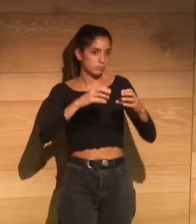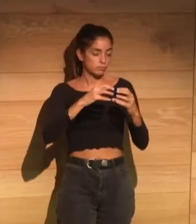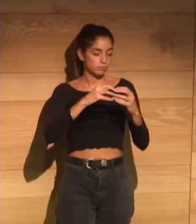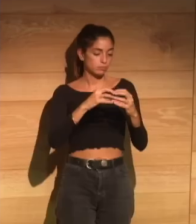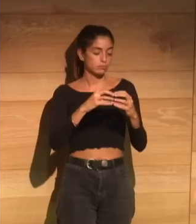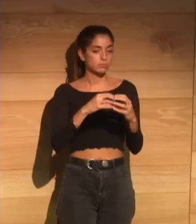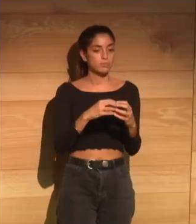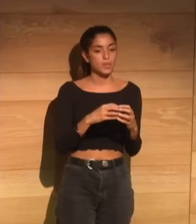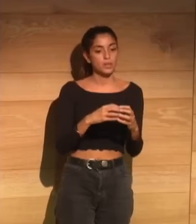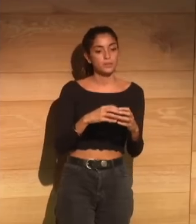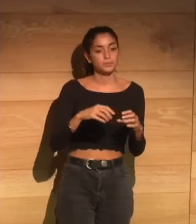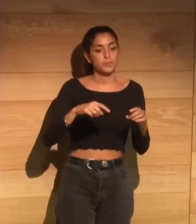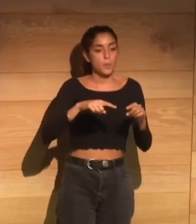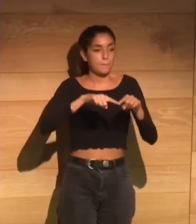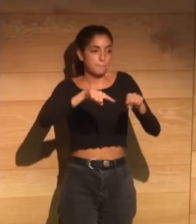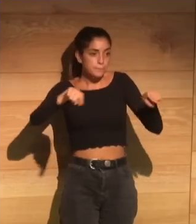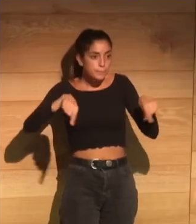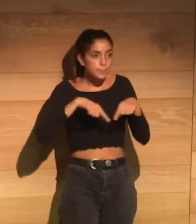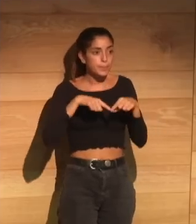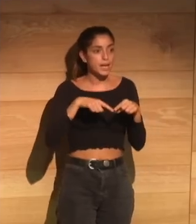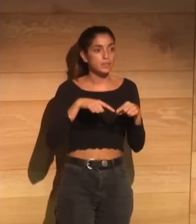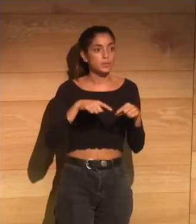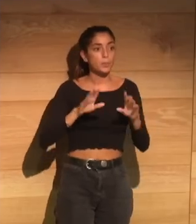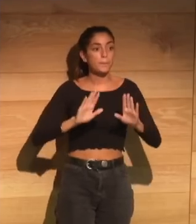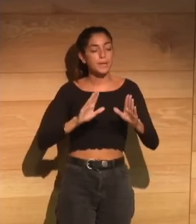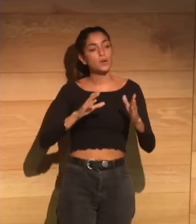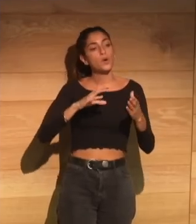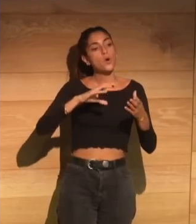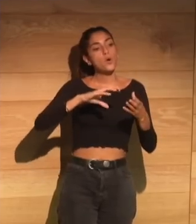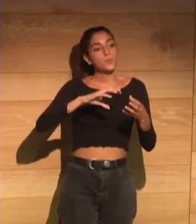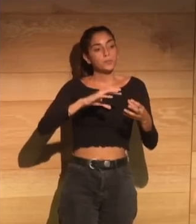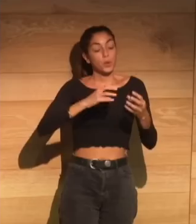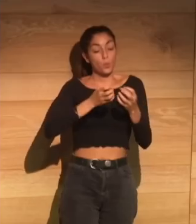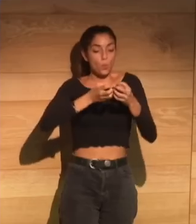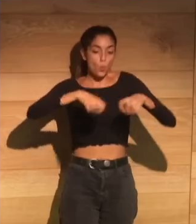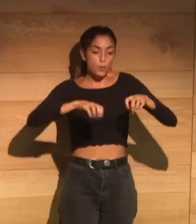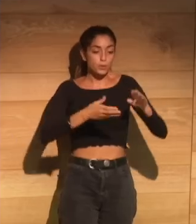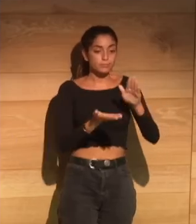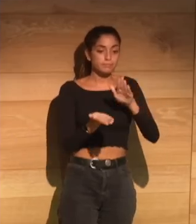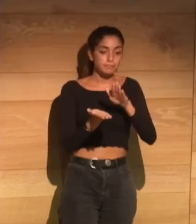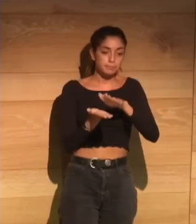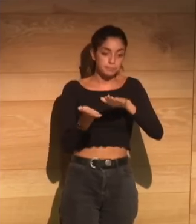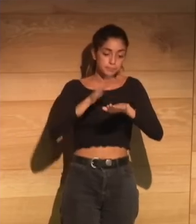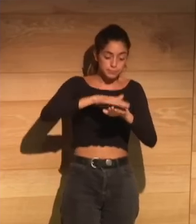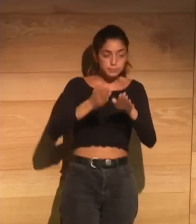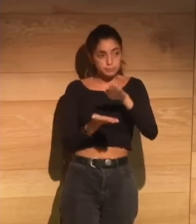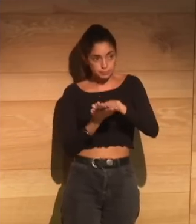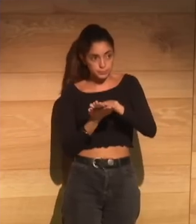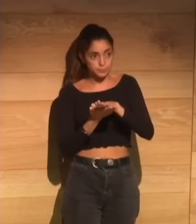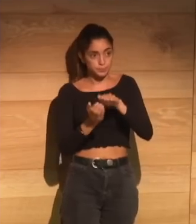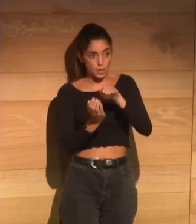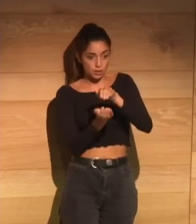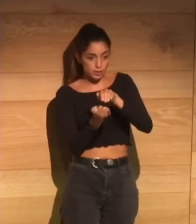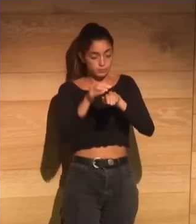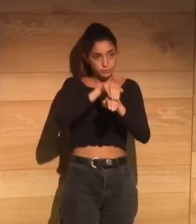hace, vale, plato. Vale. Con el huevito por los dos lados. Eso es, como... Vale. como si fueran dos lentillas juntas, por decirlo así. Eso, con el